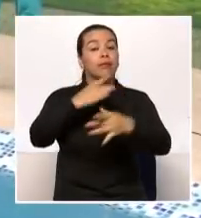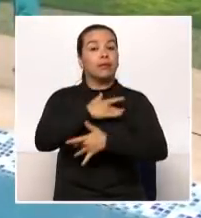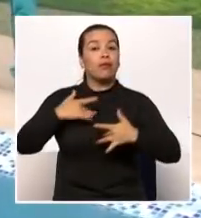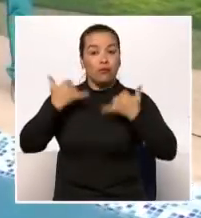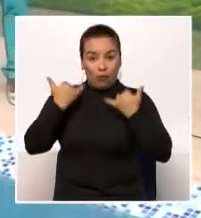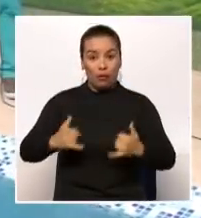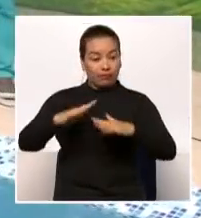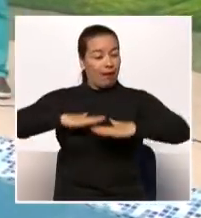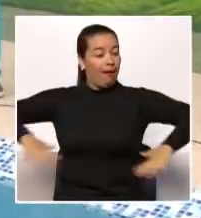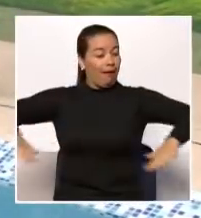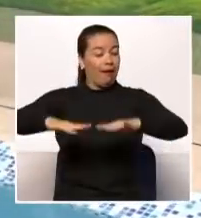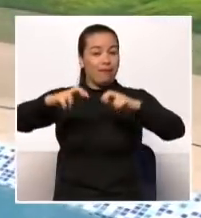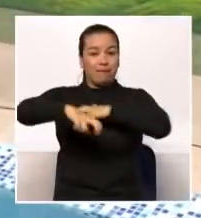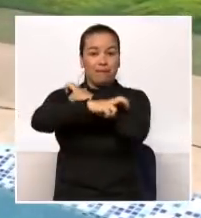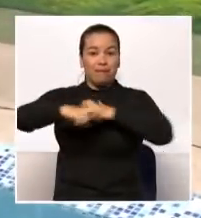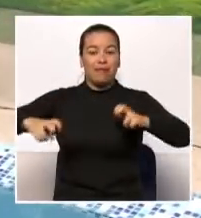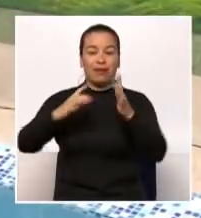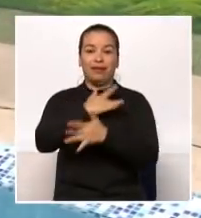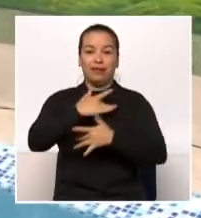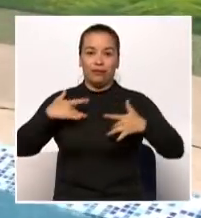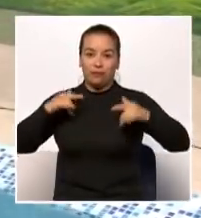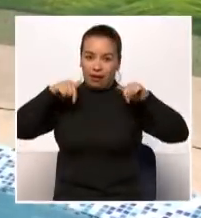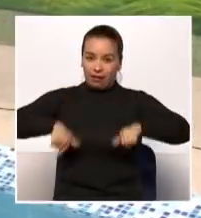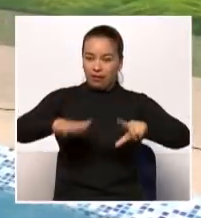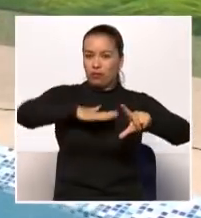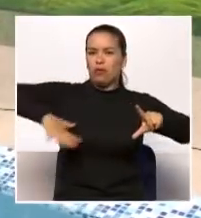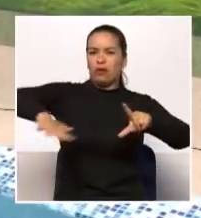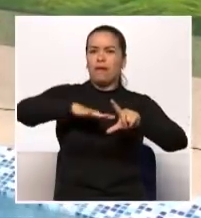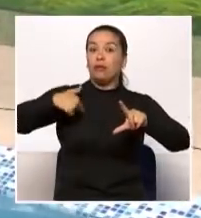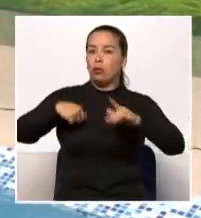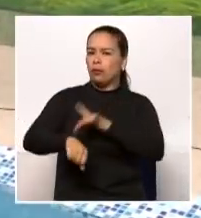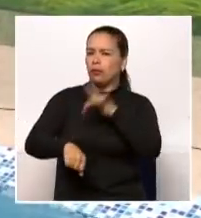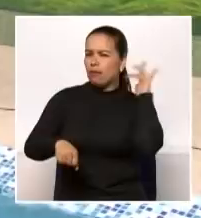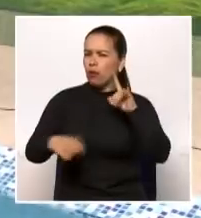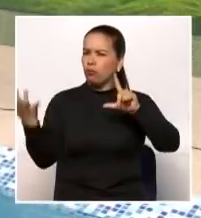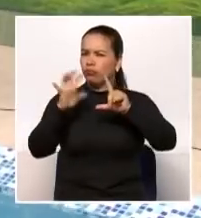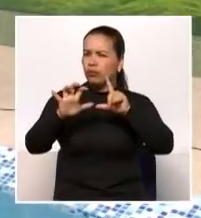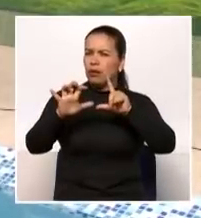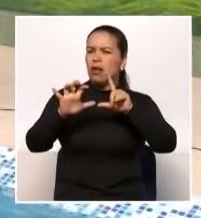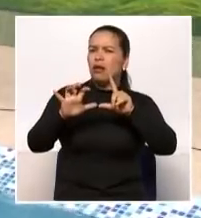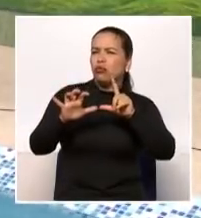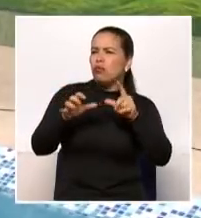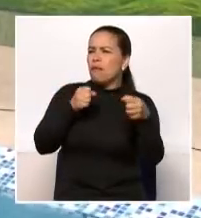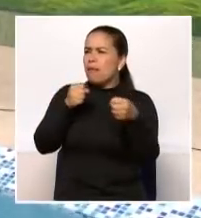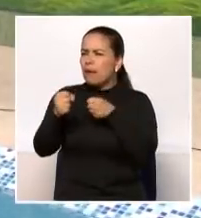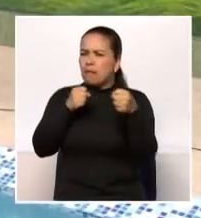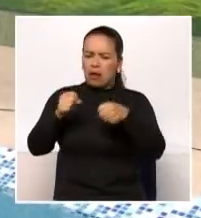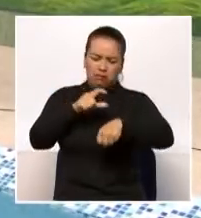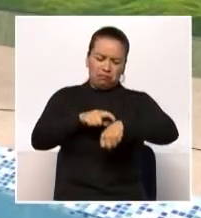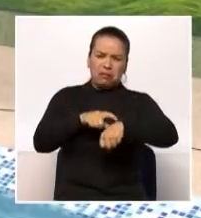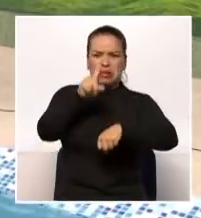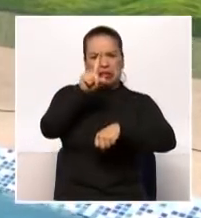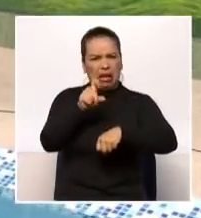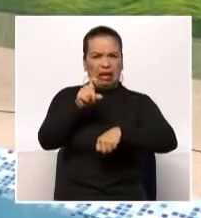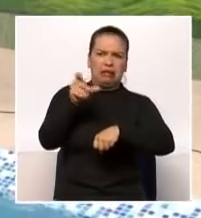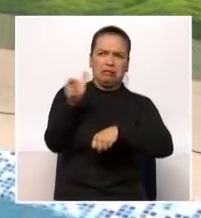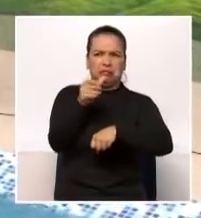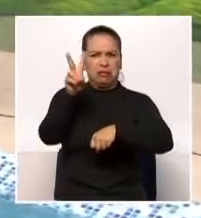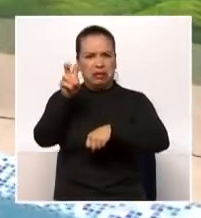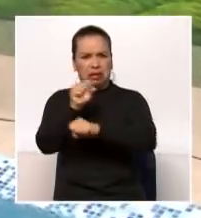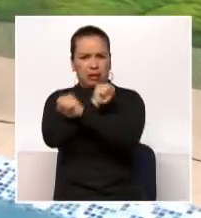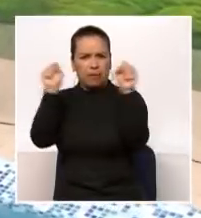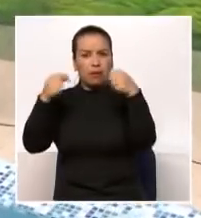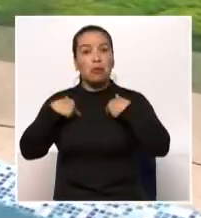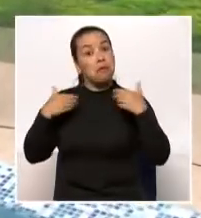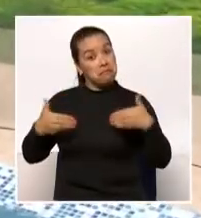Salud en Dos Quebradas. Yo grabo este programa muy temprano, entre 6 y 7 de la mañana, y para mí es motivo